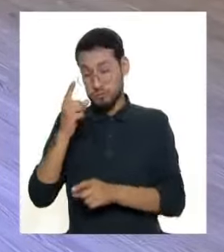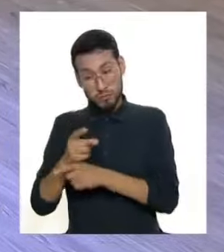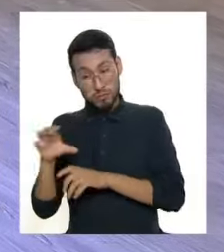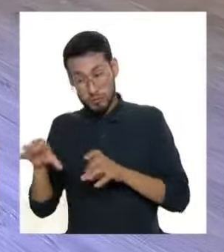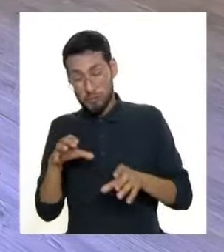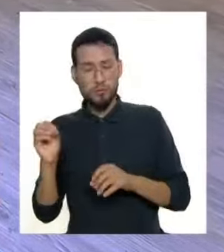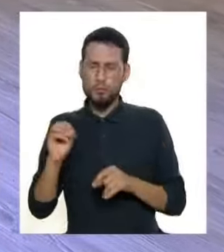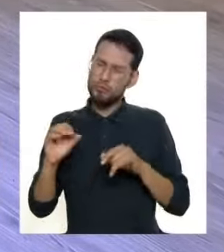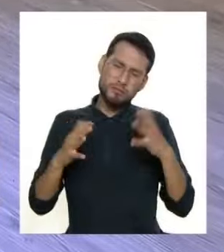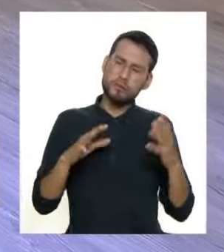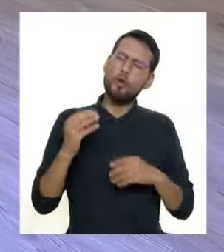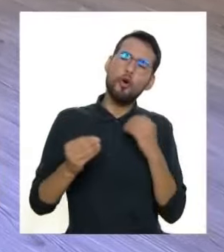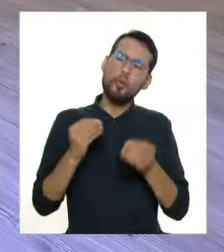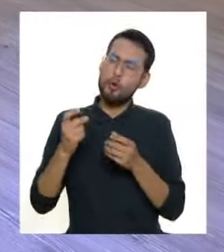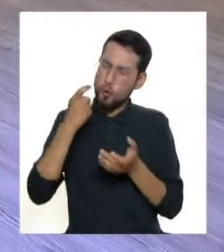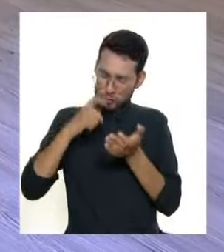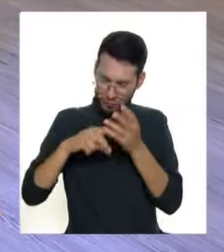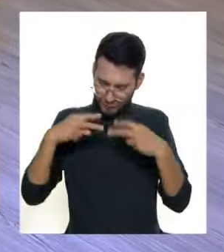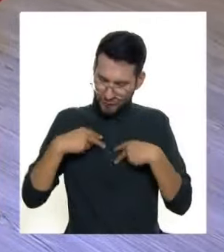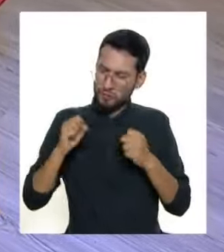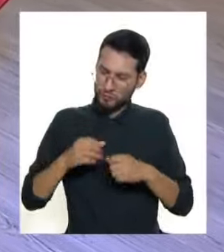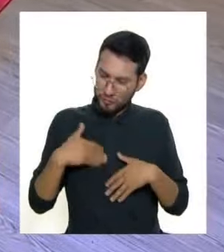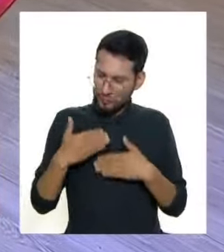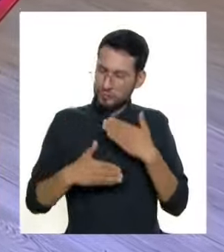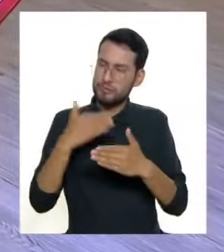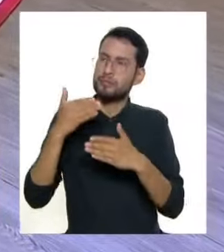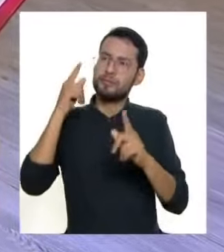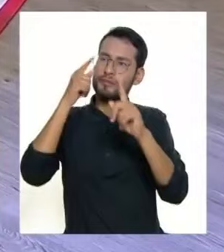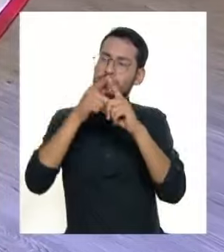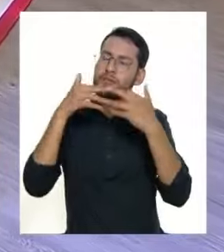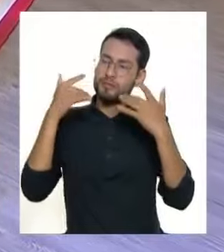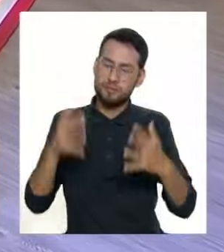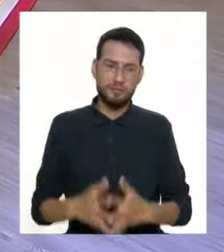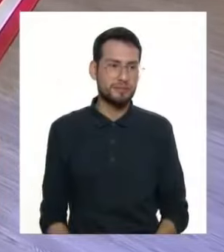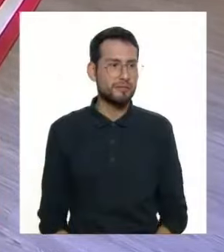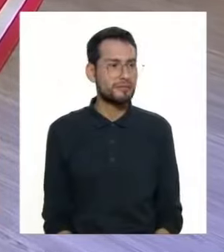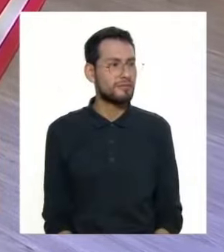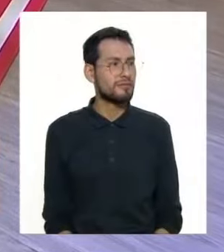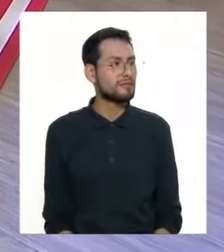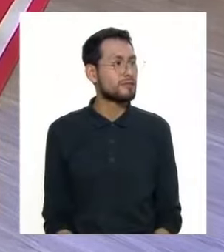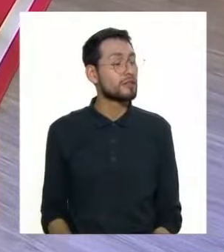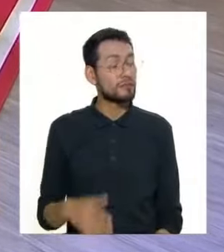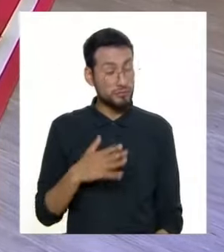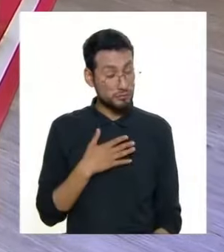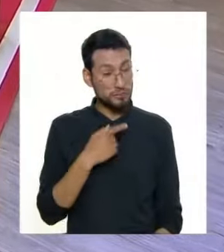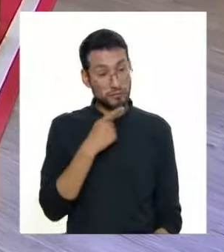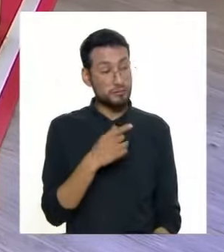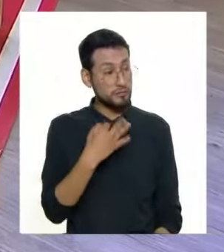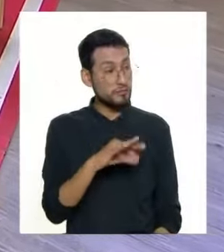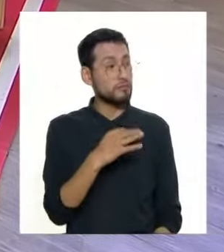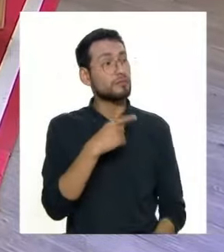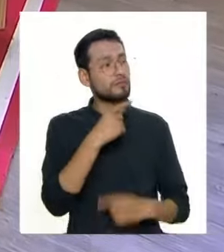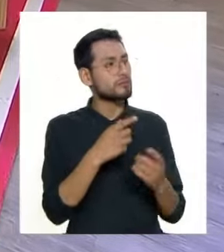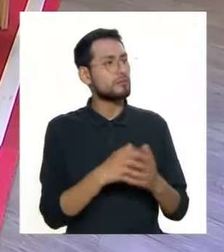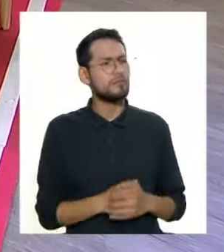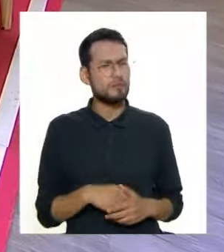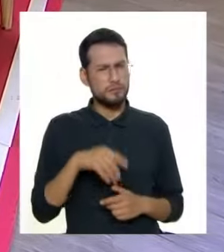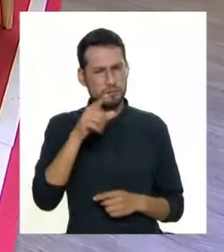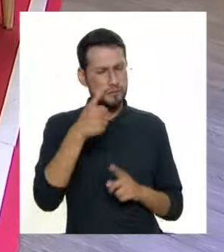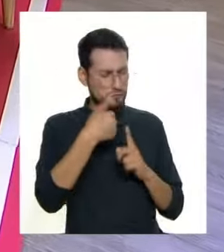¿Cómo puede darse cuenta para poder encaminarse a la felicidad? Yo empiezo siempre esto diciendo, te